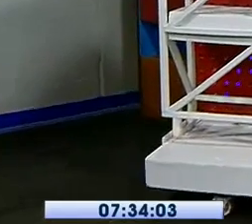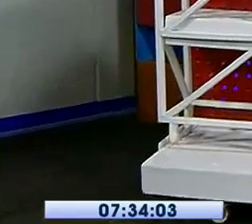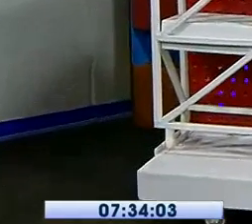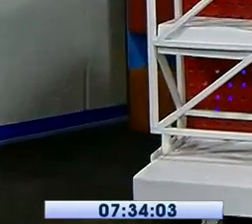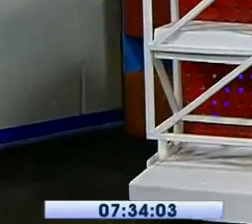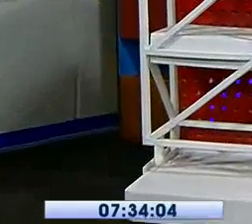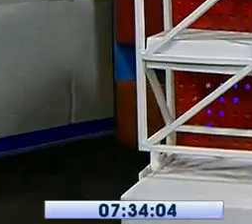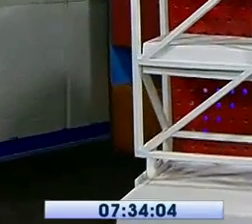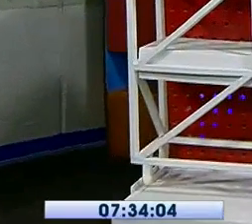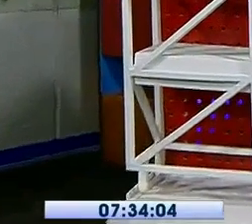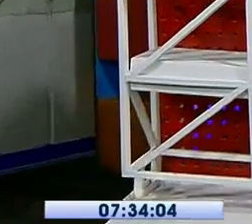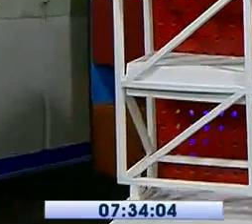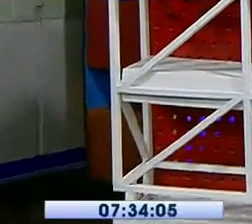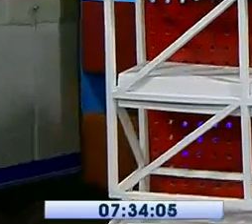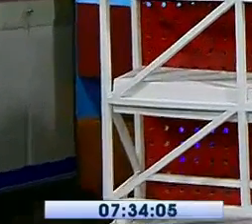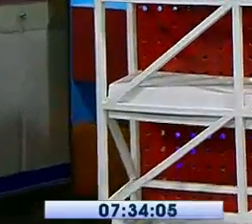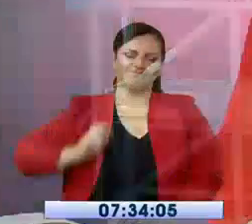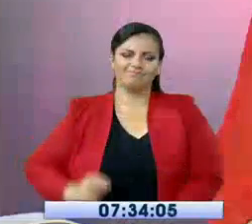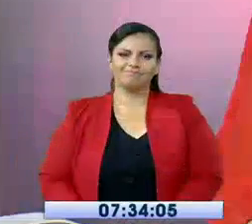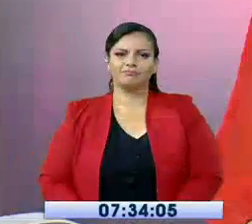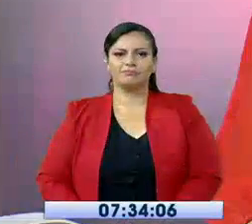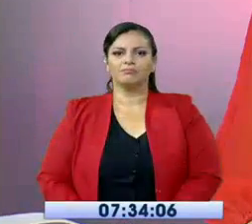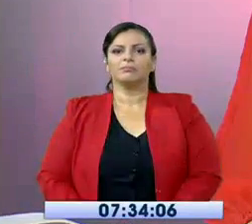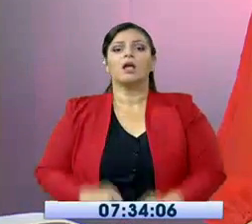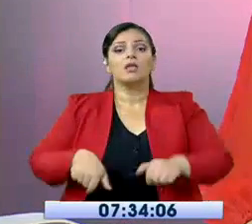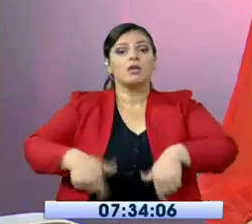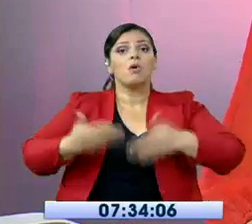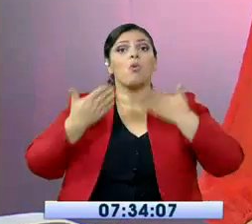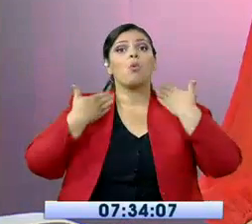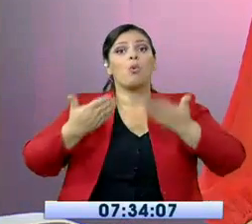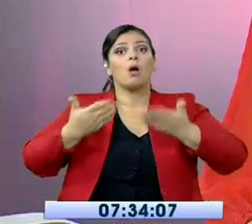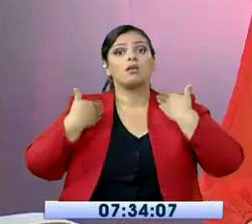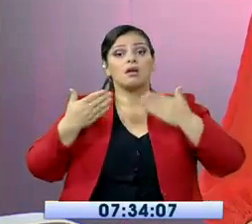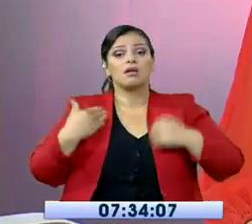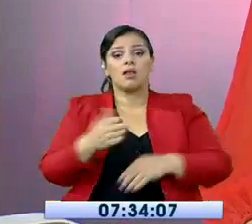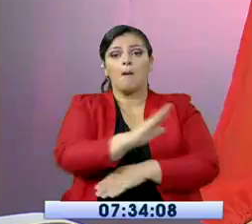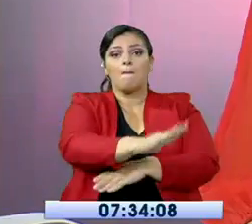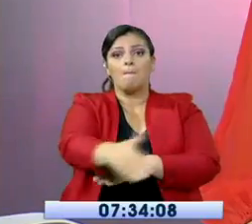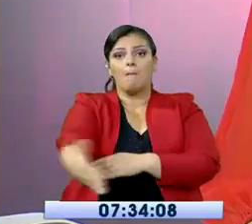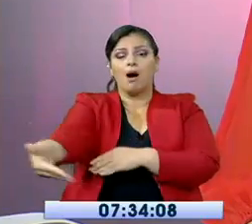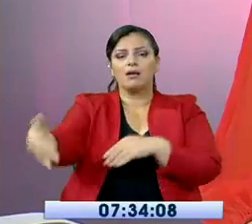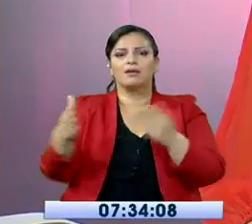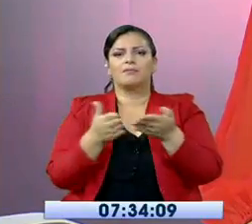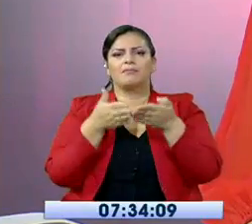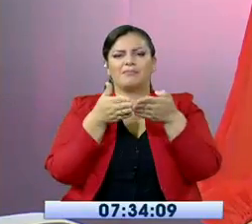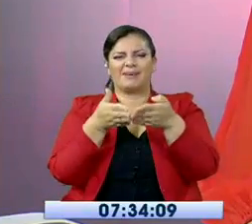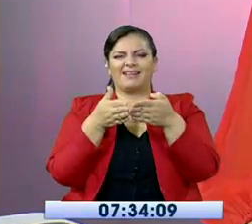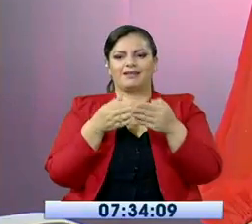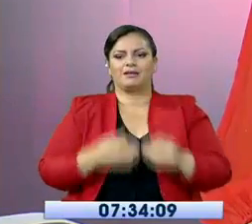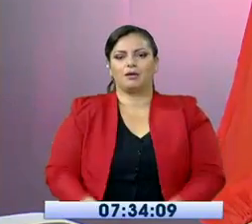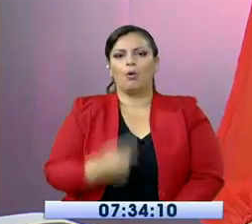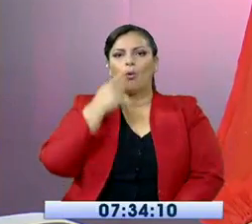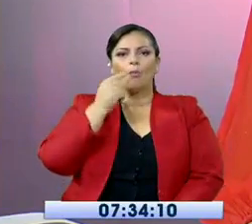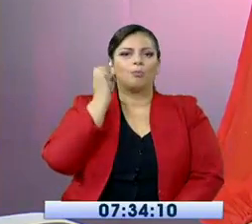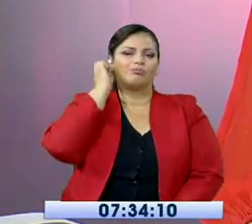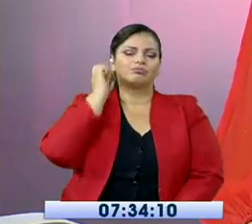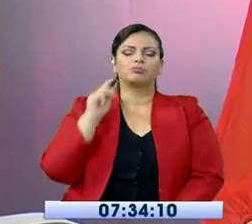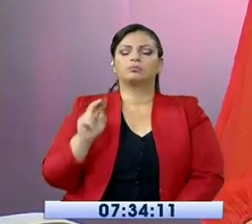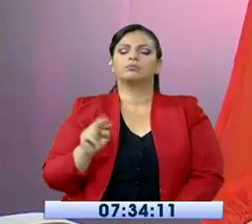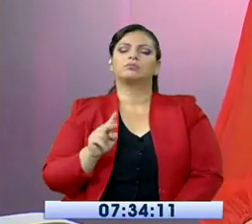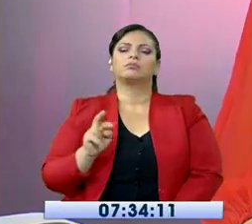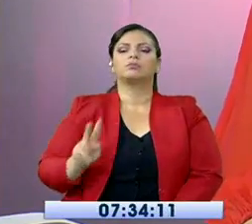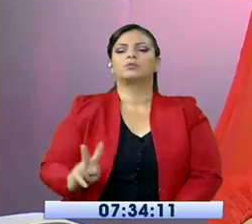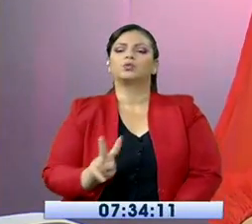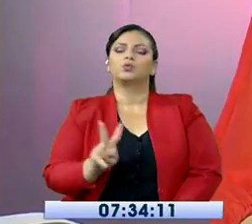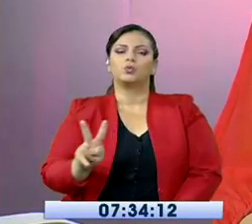Policía detuvo a una pareja por presunta posesión de un arma de fuego en el sector de la Bahía, en pleno centro de Guayaquil.